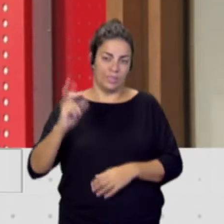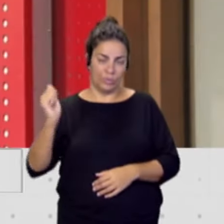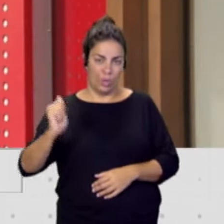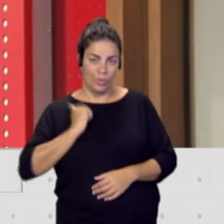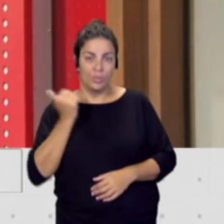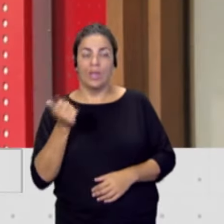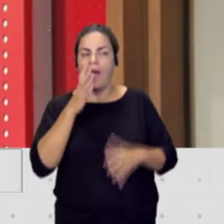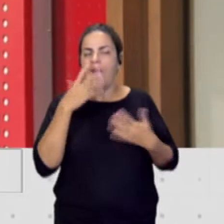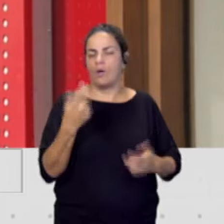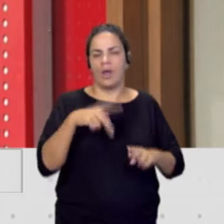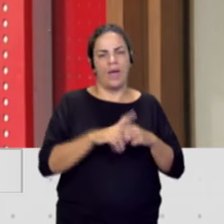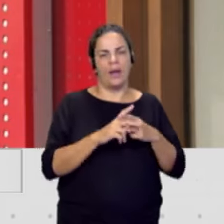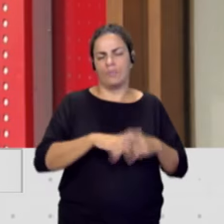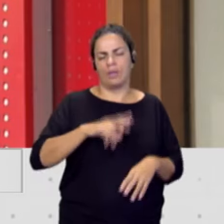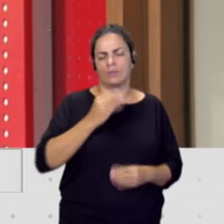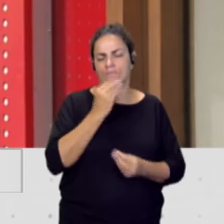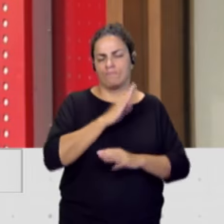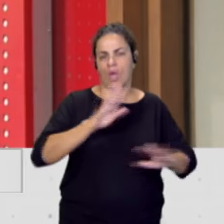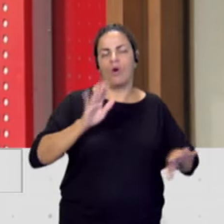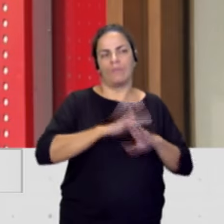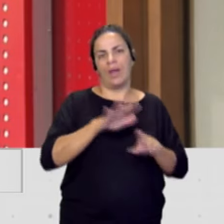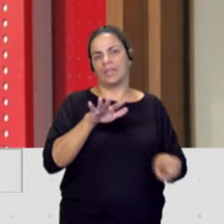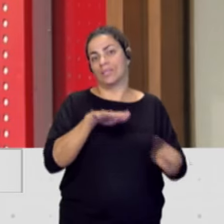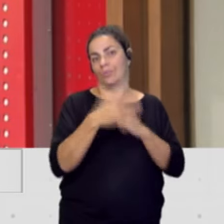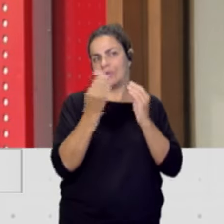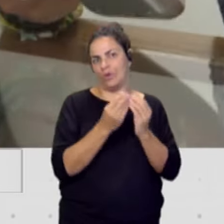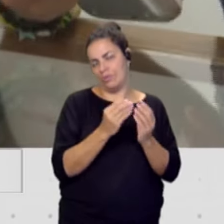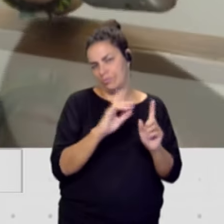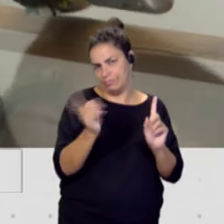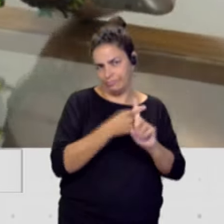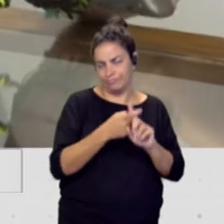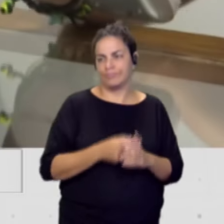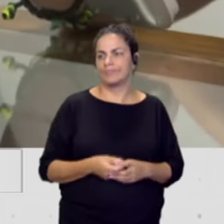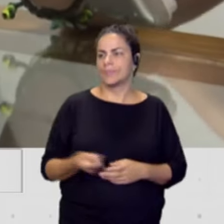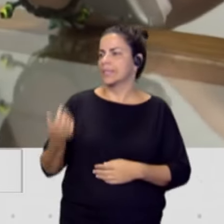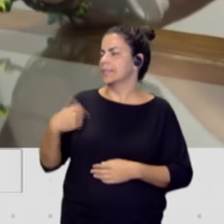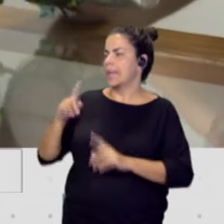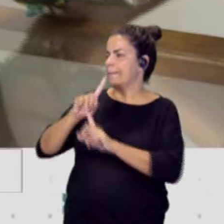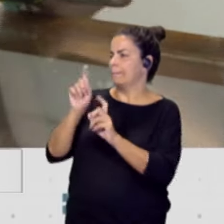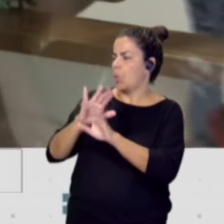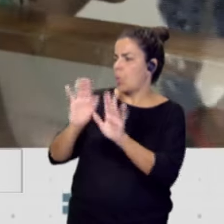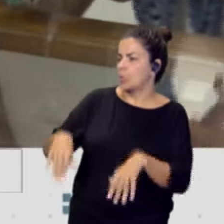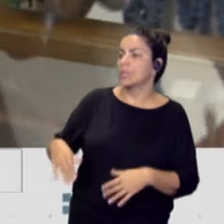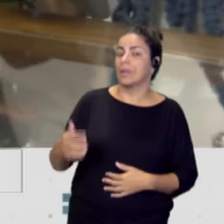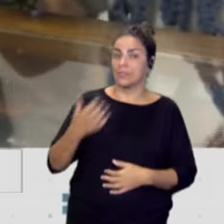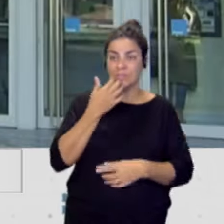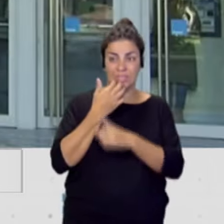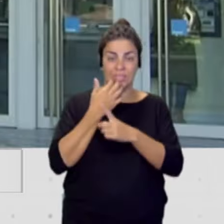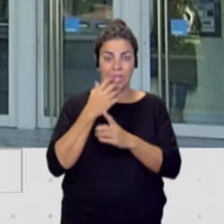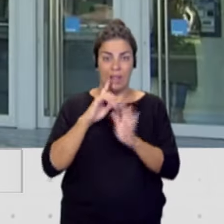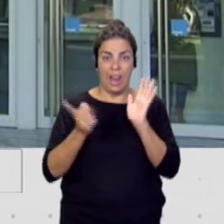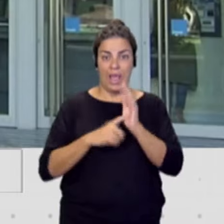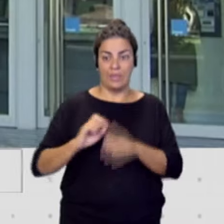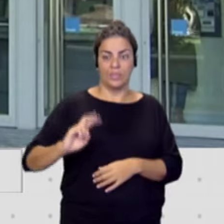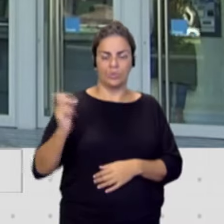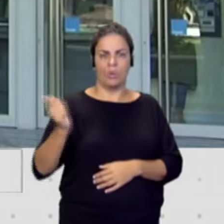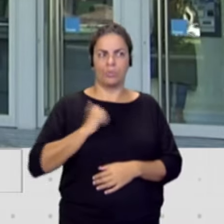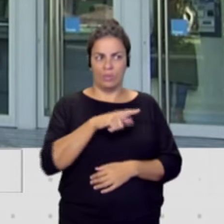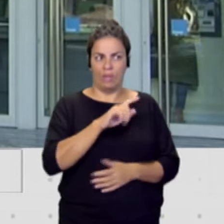herramienta más útil para poder salir de ahí. Una última cuestión, ¿qué tenemos que hacer para acogernos a esa ley de segunda